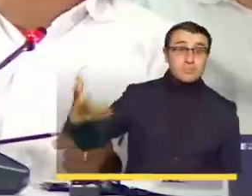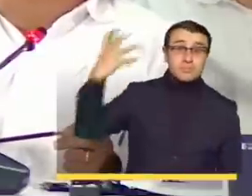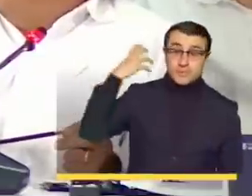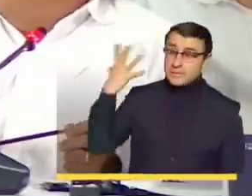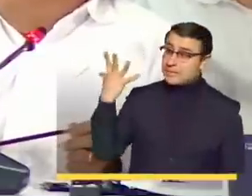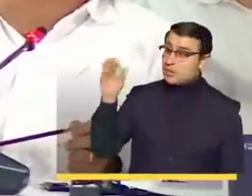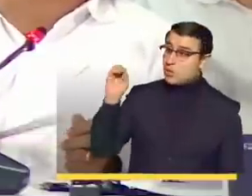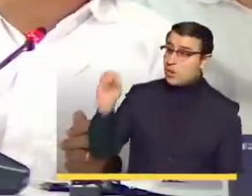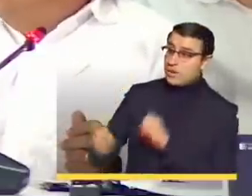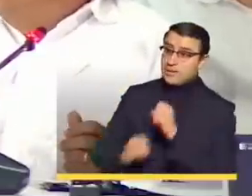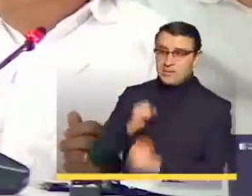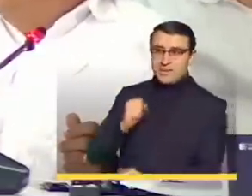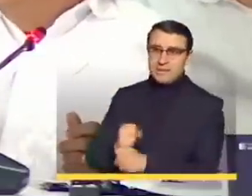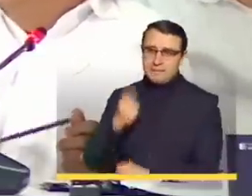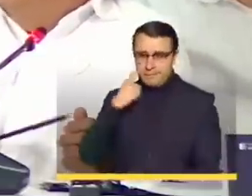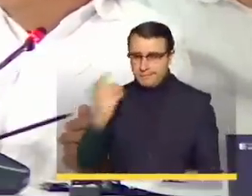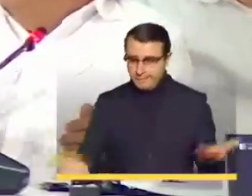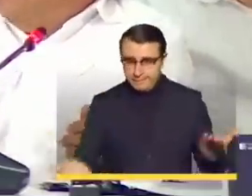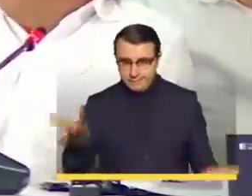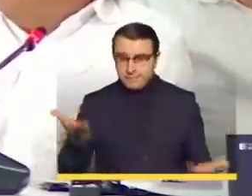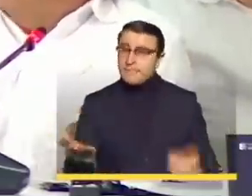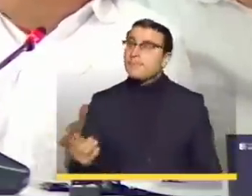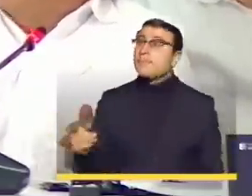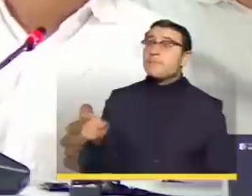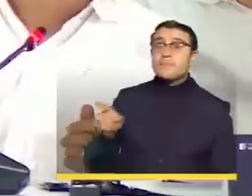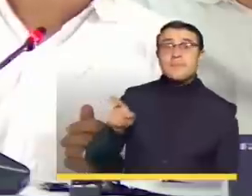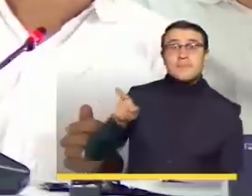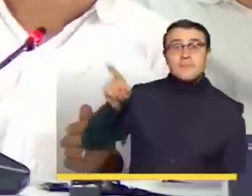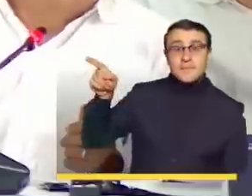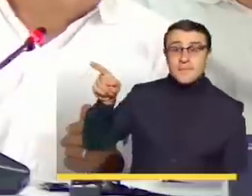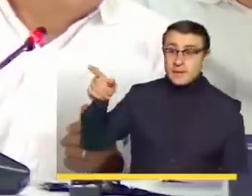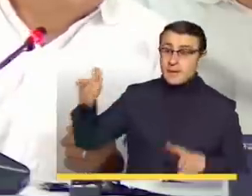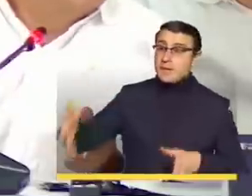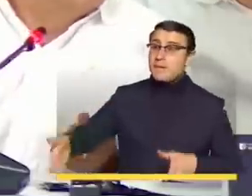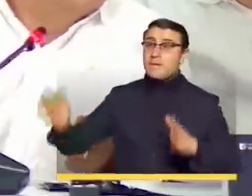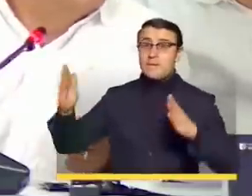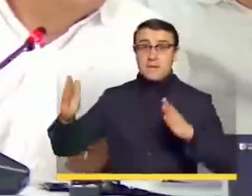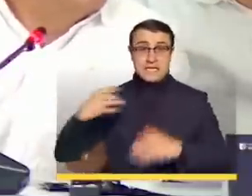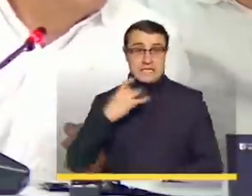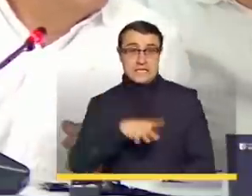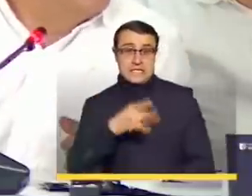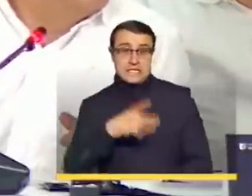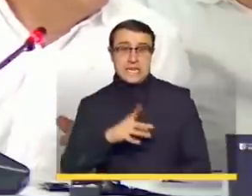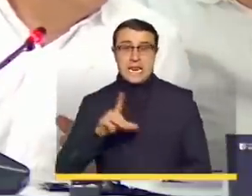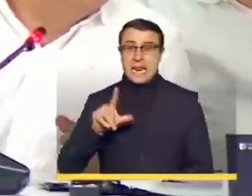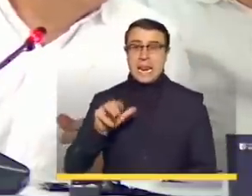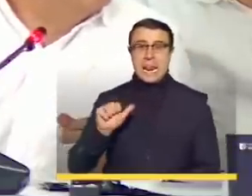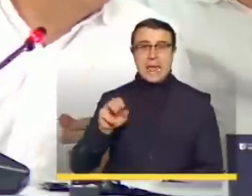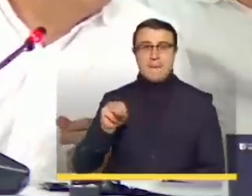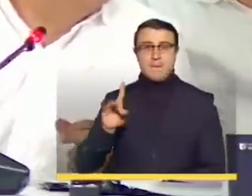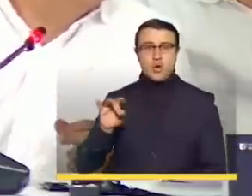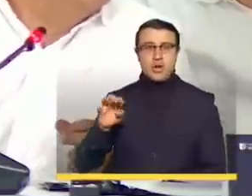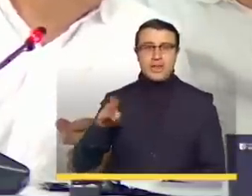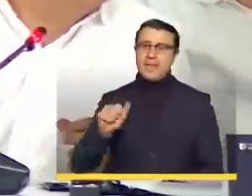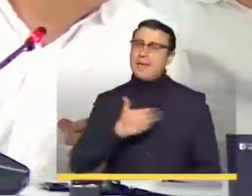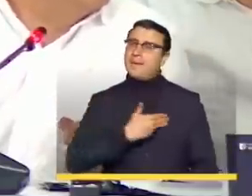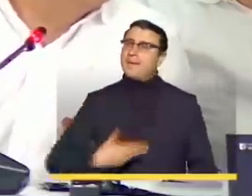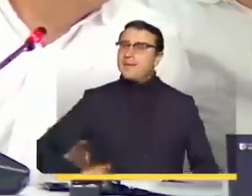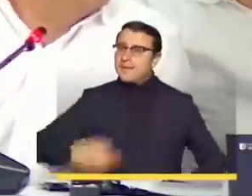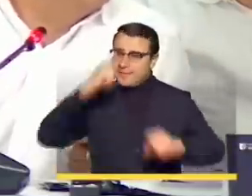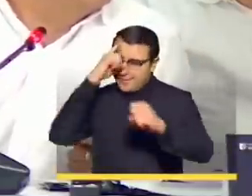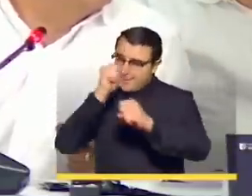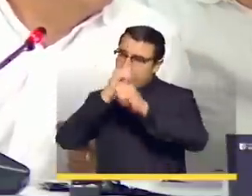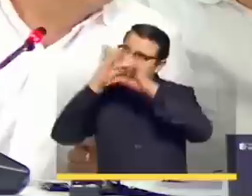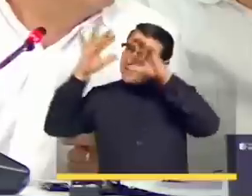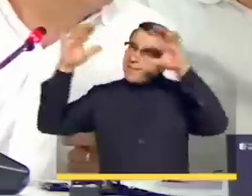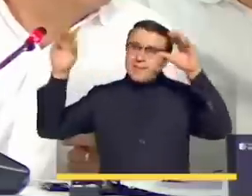en una paradoja, allá en La Moneda mataron a un presidente porque tenía una ilusión y hizo ilusionar